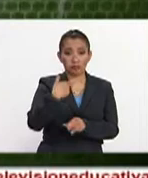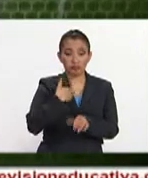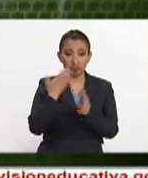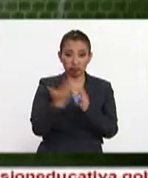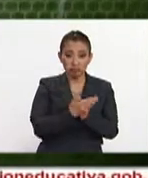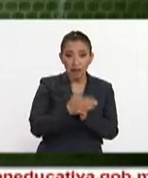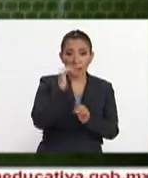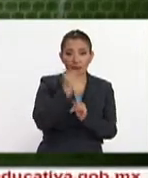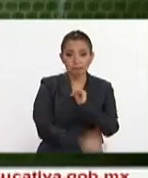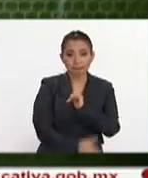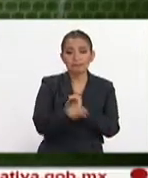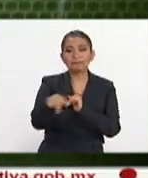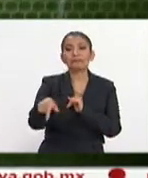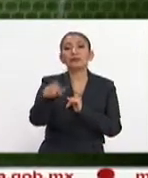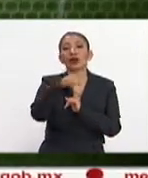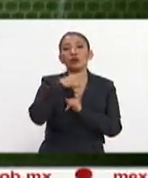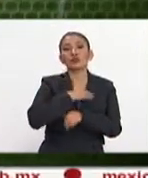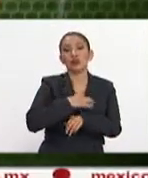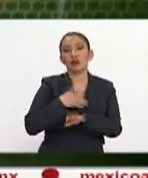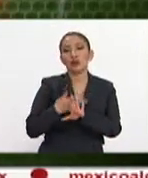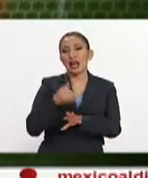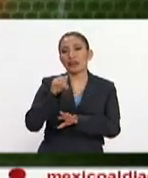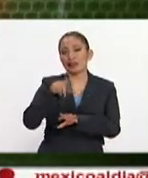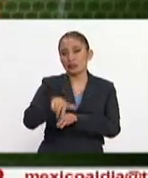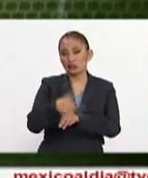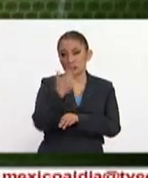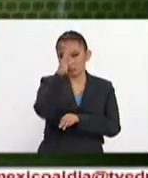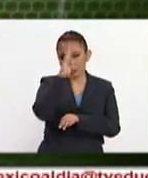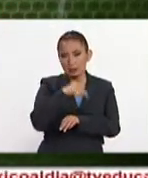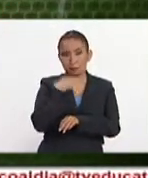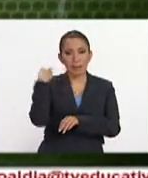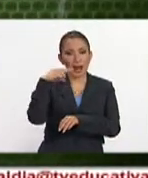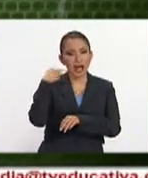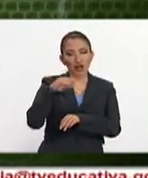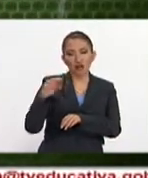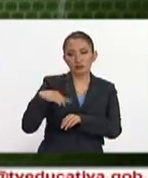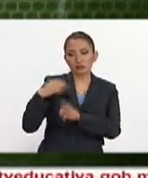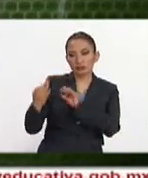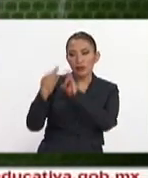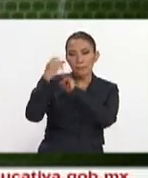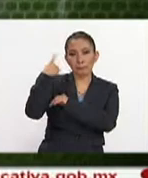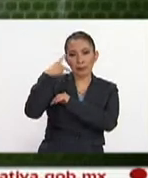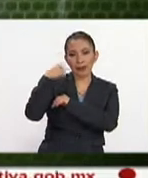jornada termina, será Toluca contra Atlas a las 12 y Veracruz recibe al